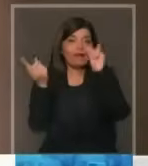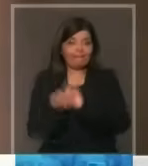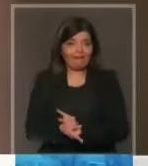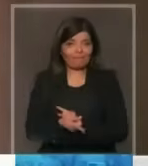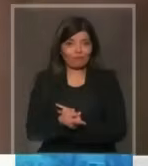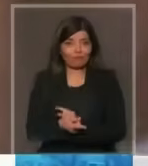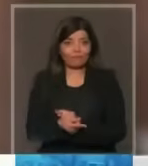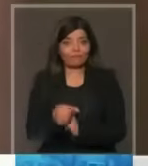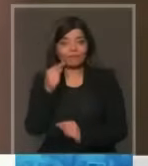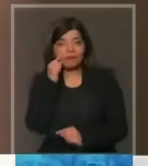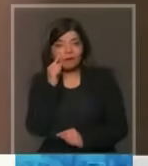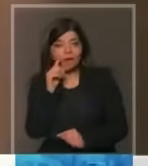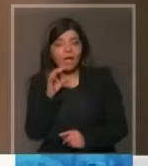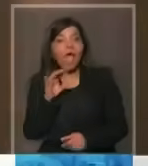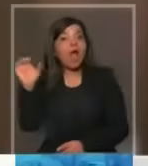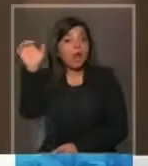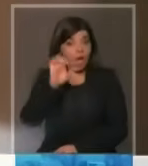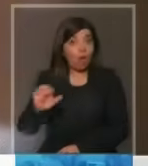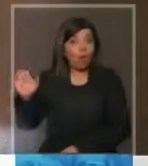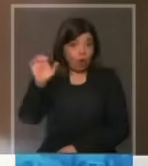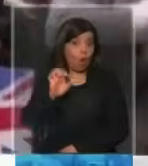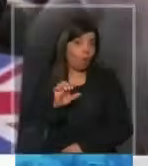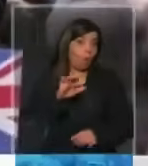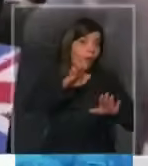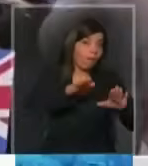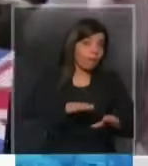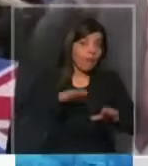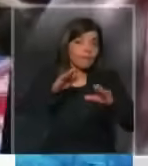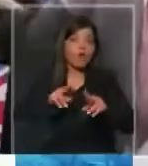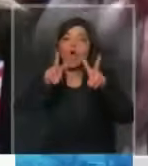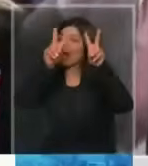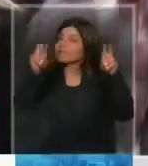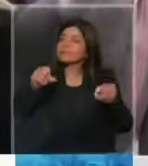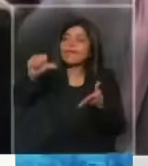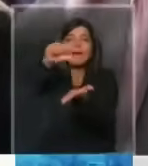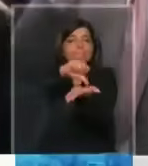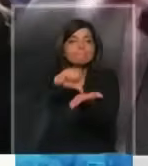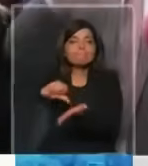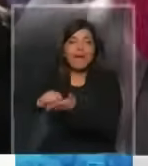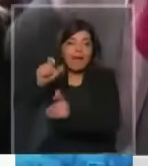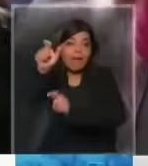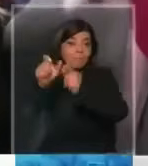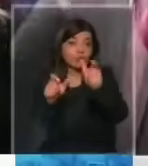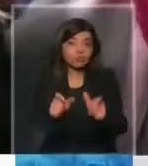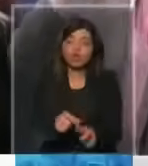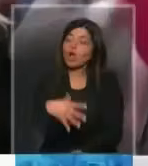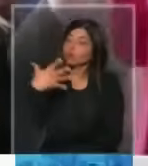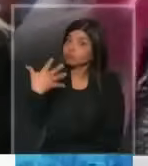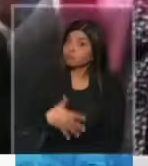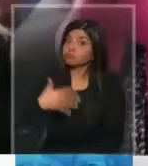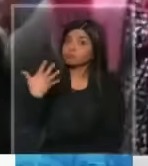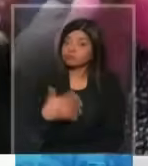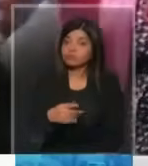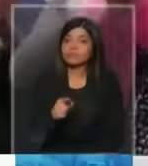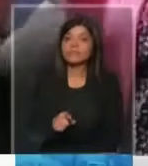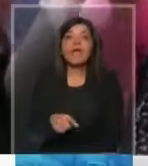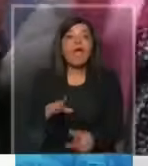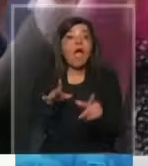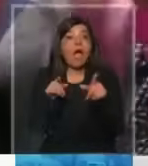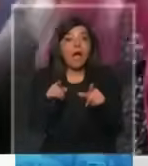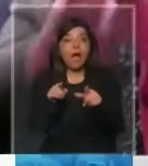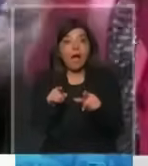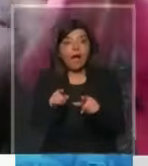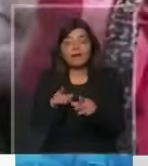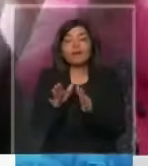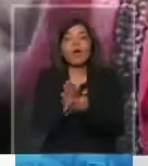en general, ¿no? En Europa, sobre todo con el tema de la inmigración, muy en el centro del debate. No va a enfriarse el vaso